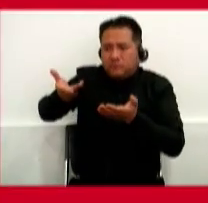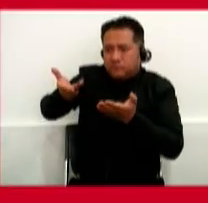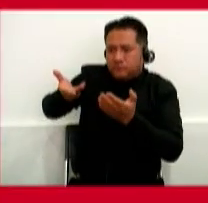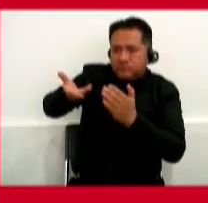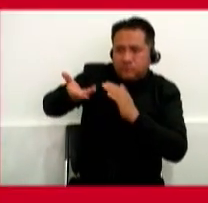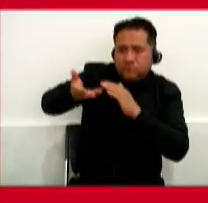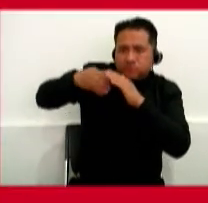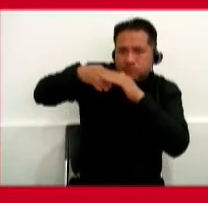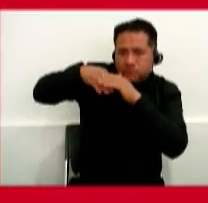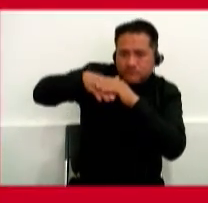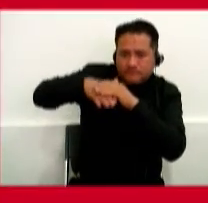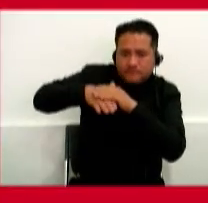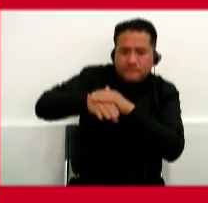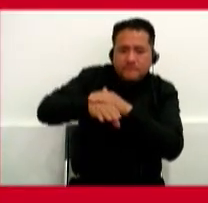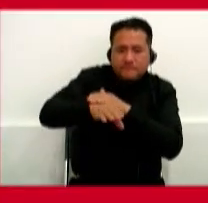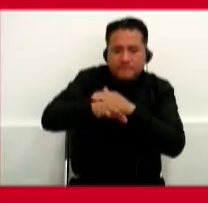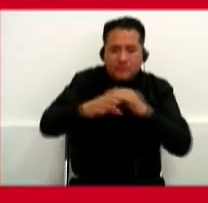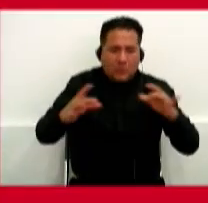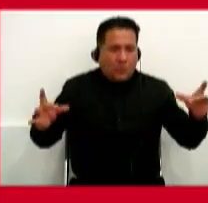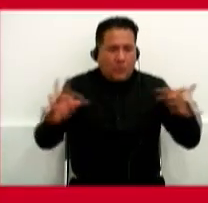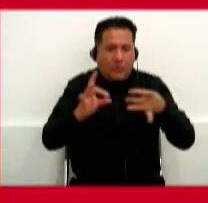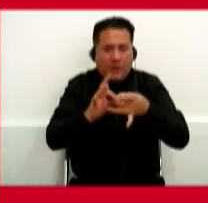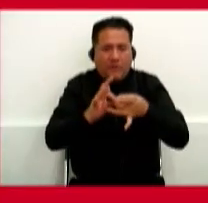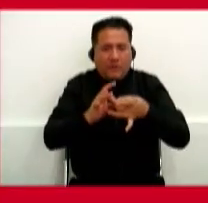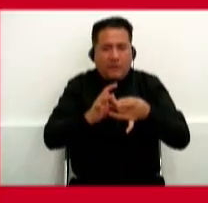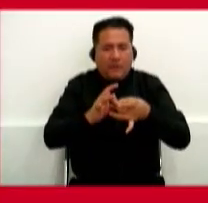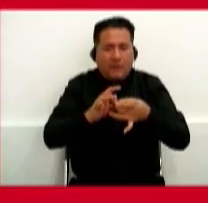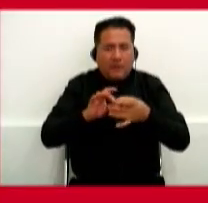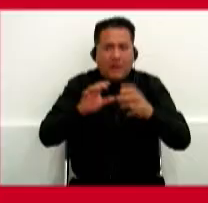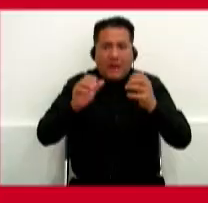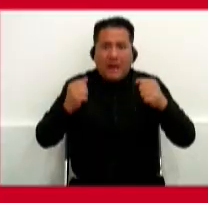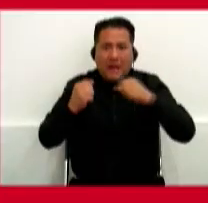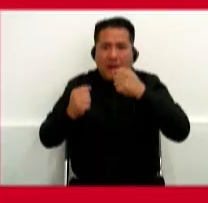conectan el camión con la pala. Podemos identificar qué